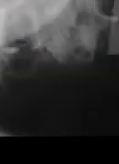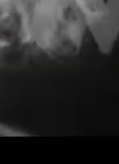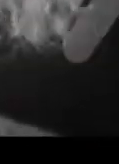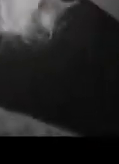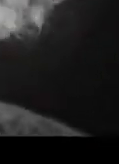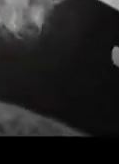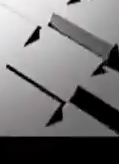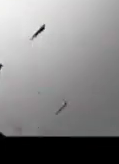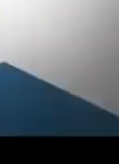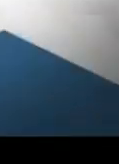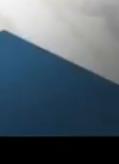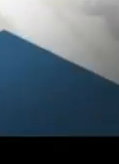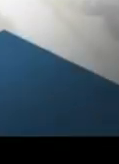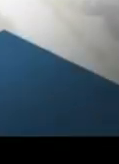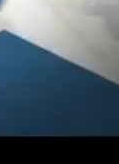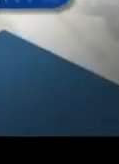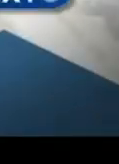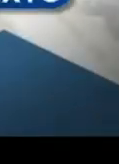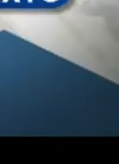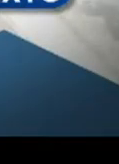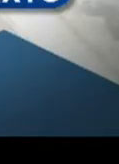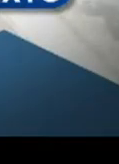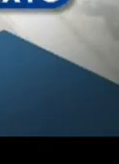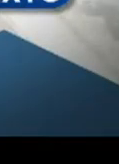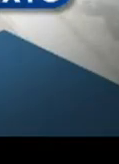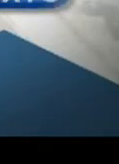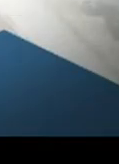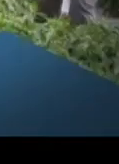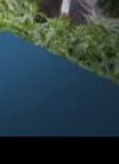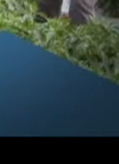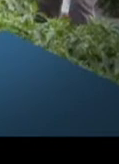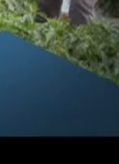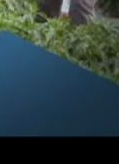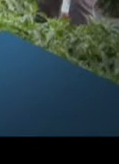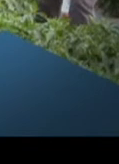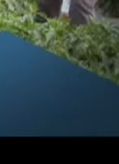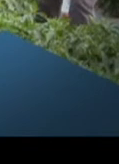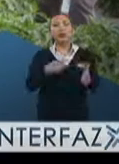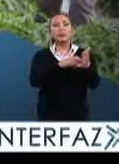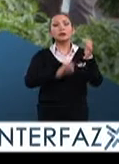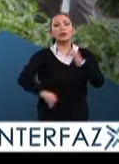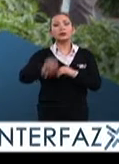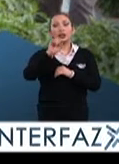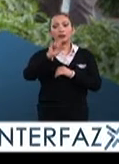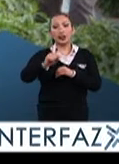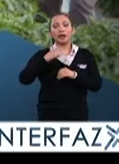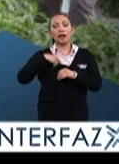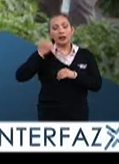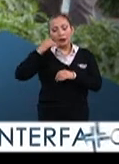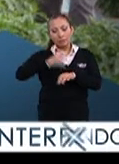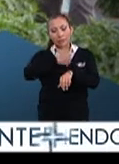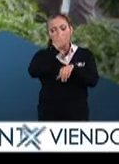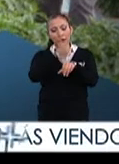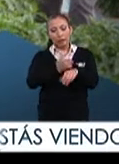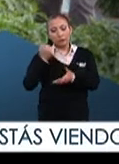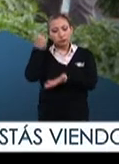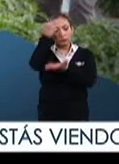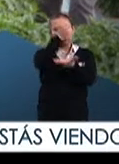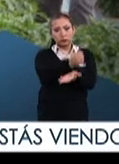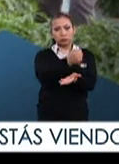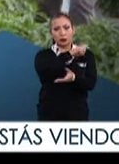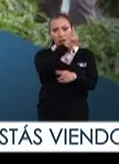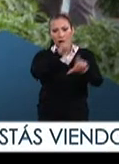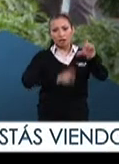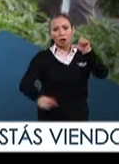En 1960 se crea el Fideicomiso